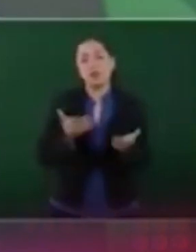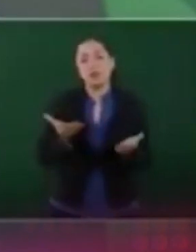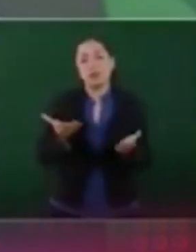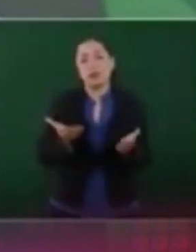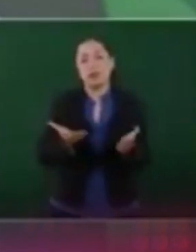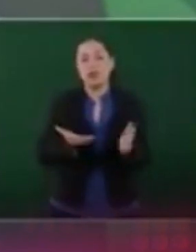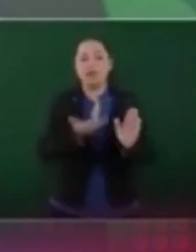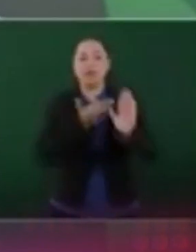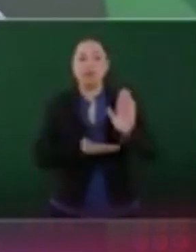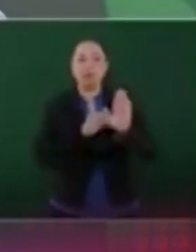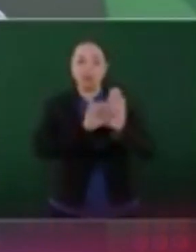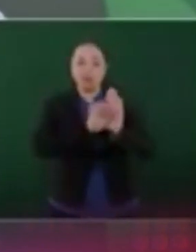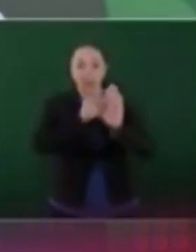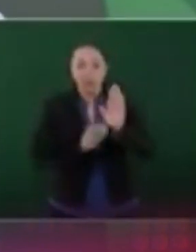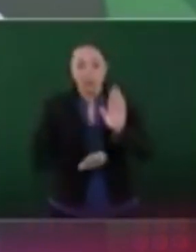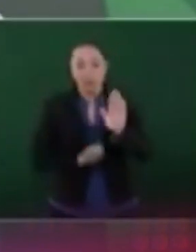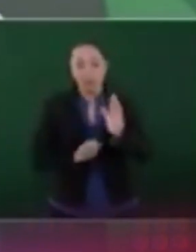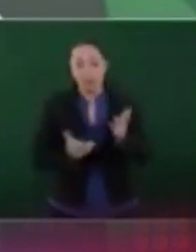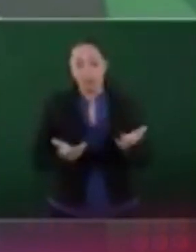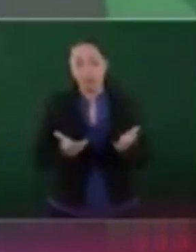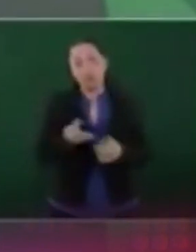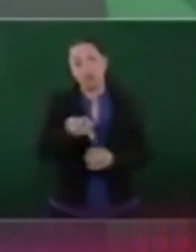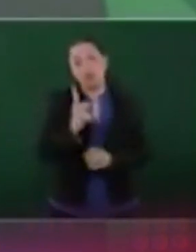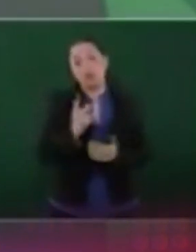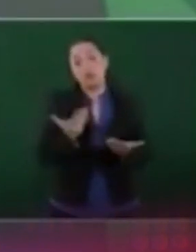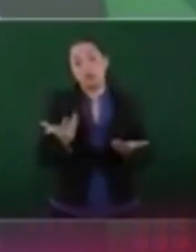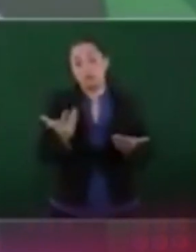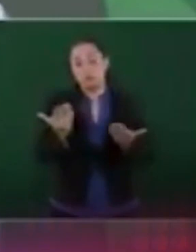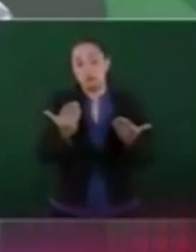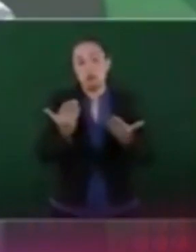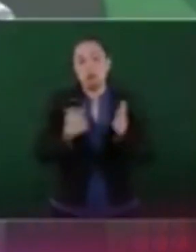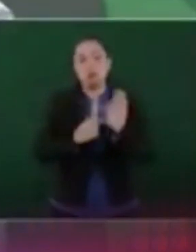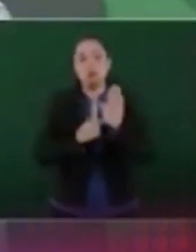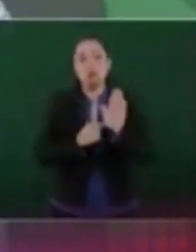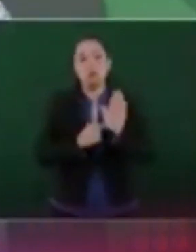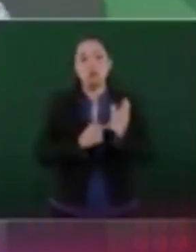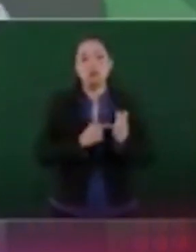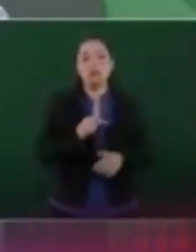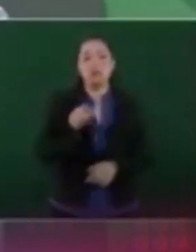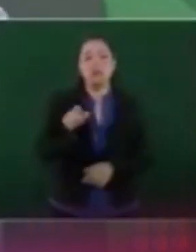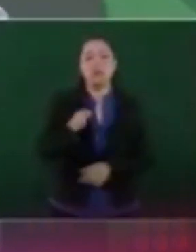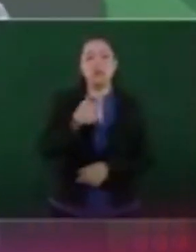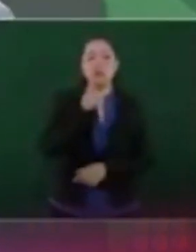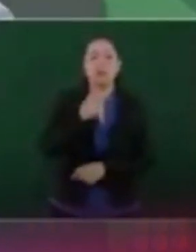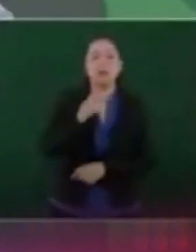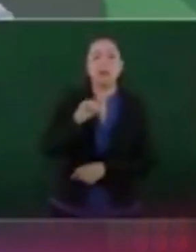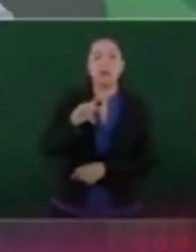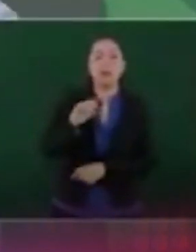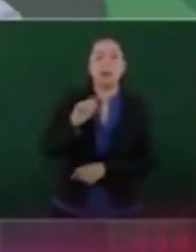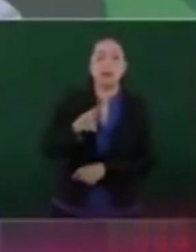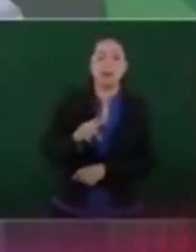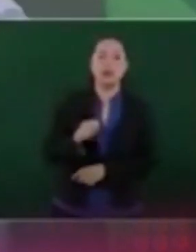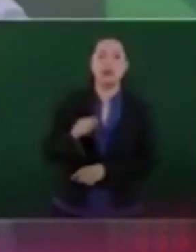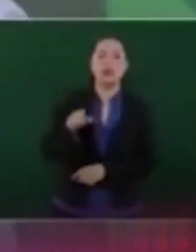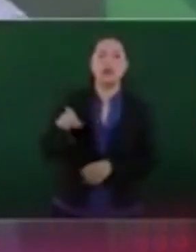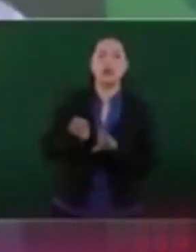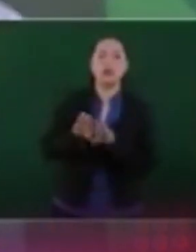ejemplos pero ni pinochet el temible